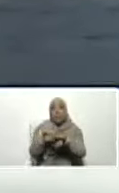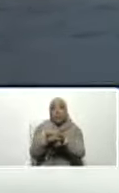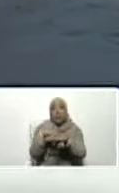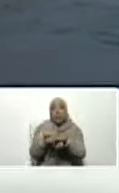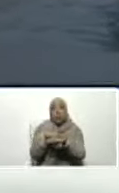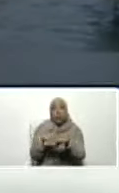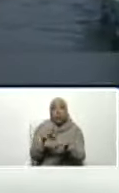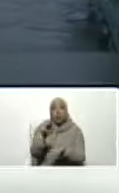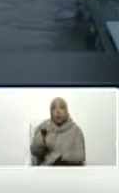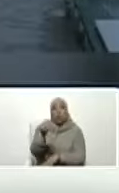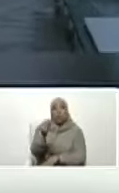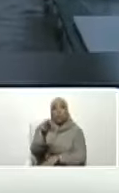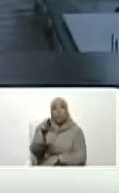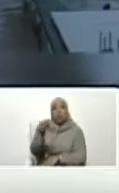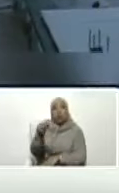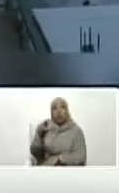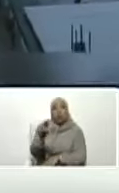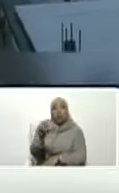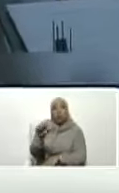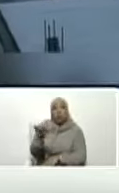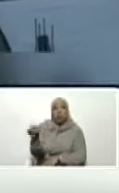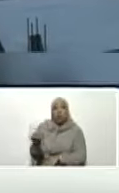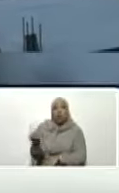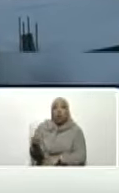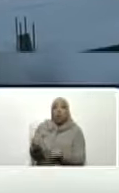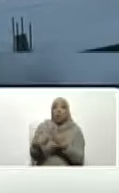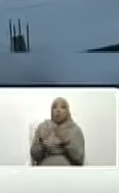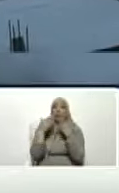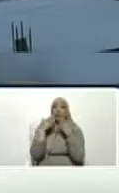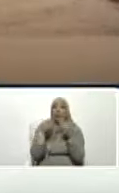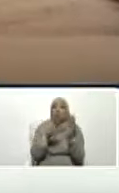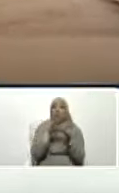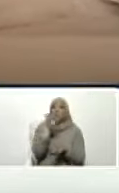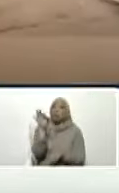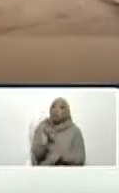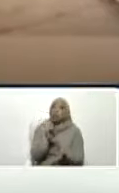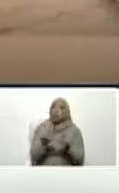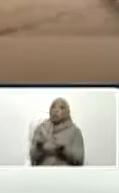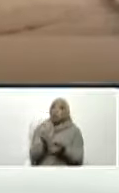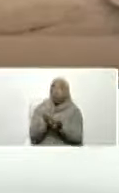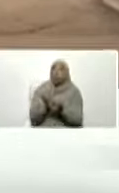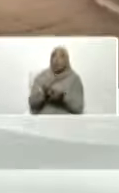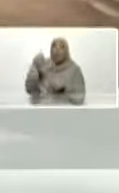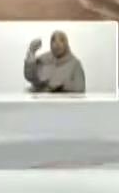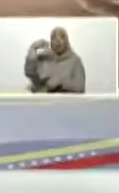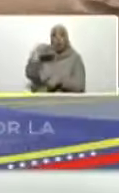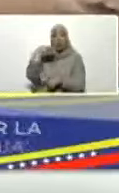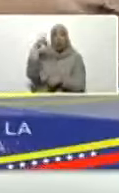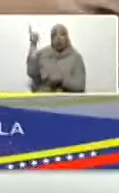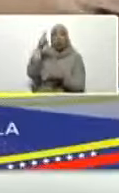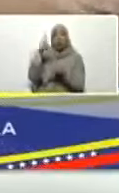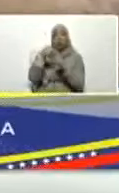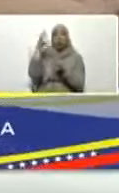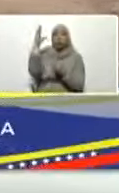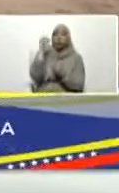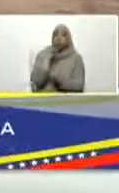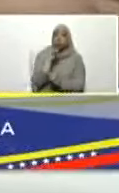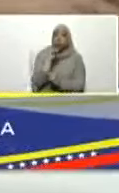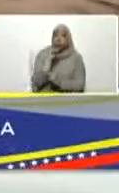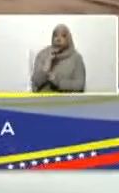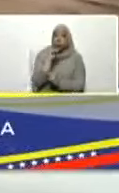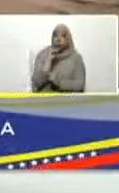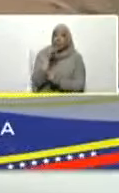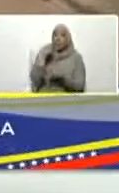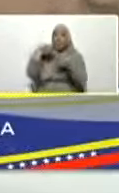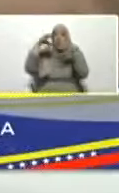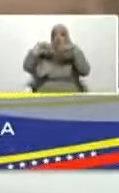Márquez que se había recuperado el 80% del servicio eléctrico que quedó devastado,